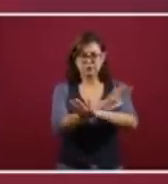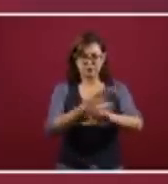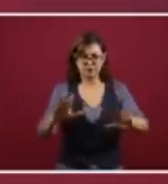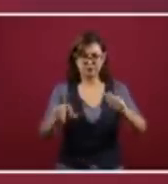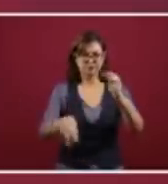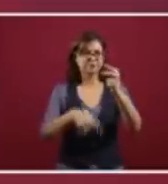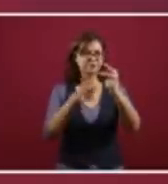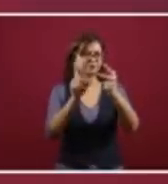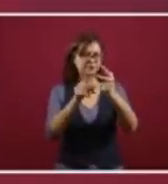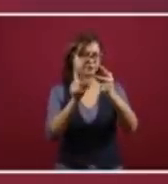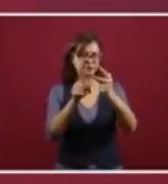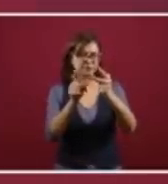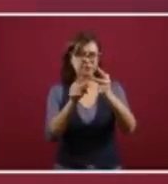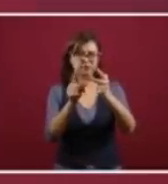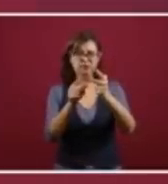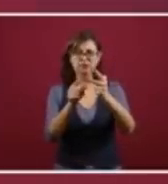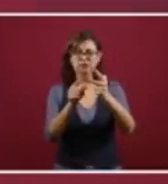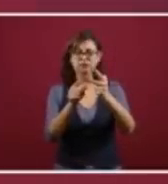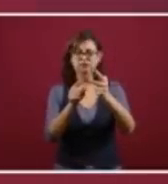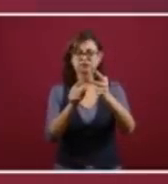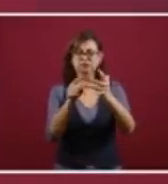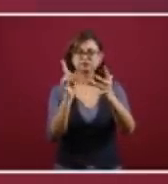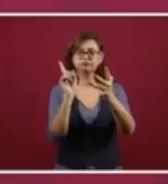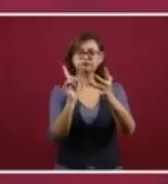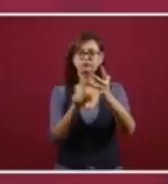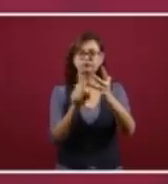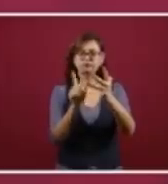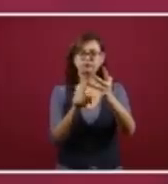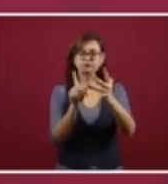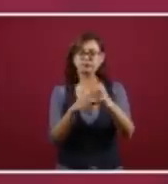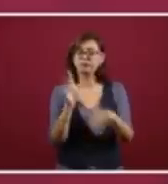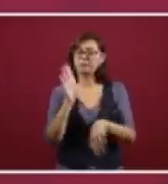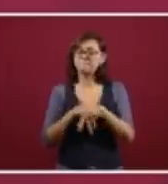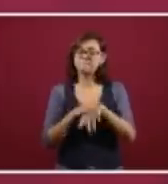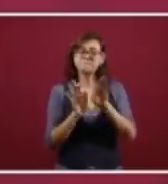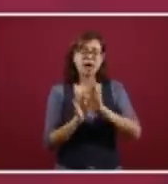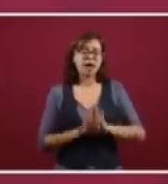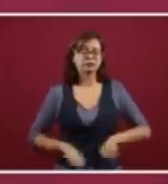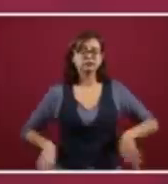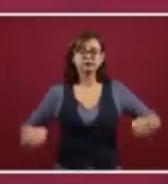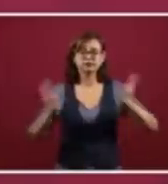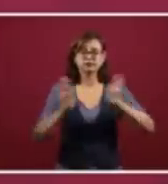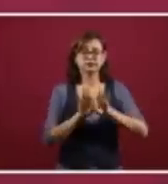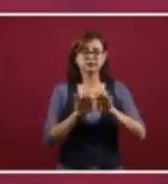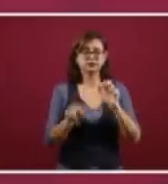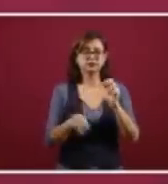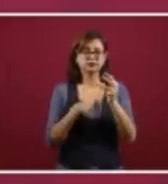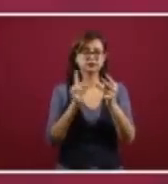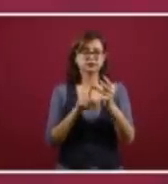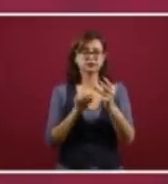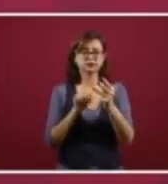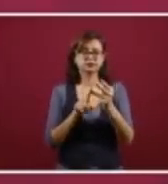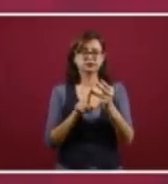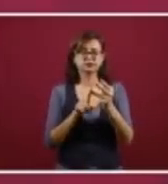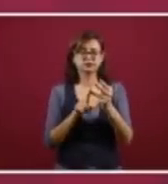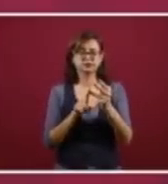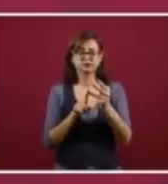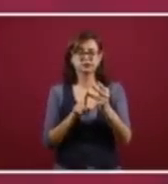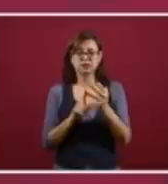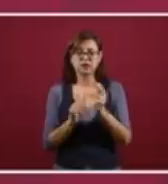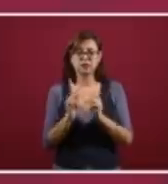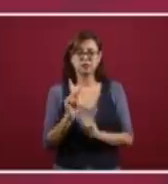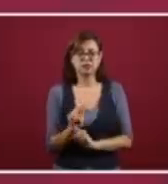segundo para el día de hoy. Y lo tercero, que es lo más importante, es el plan